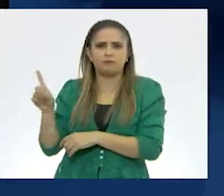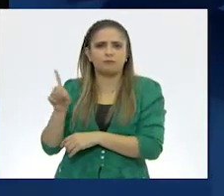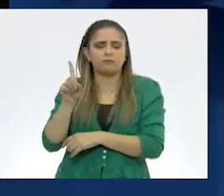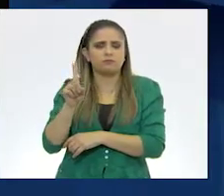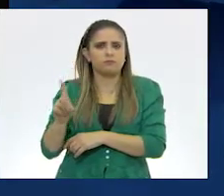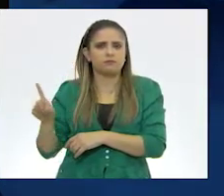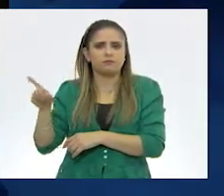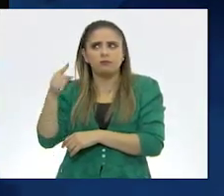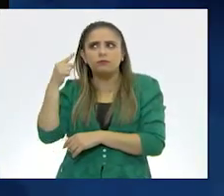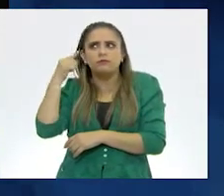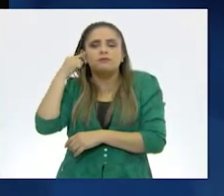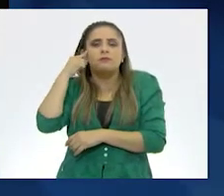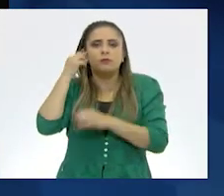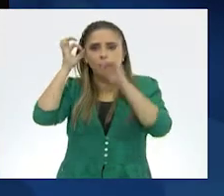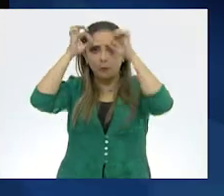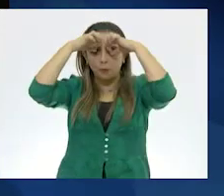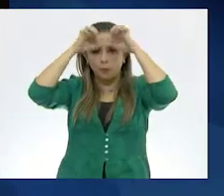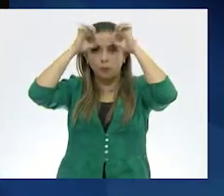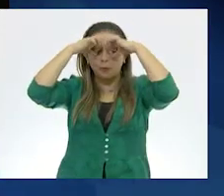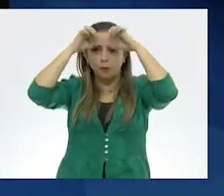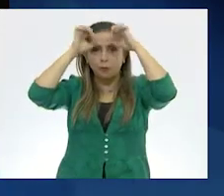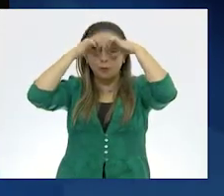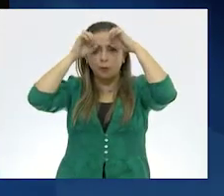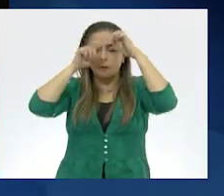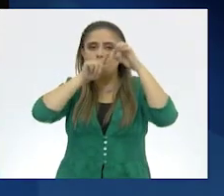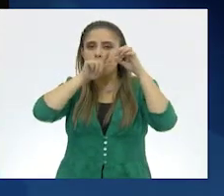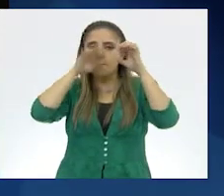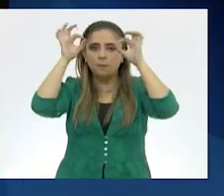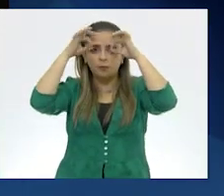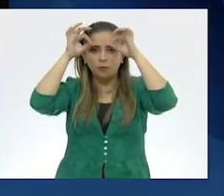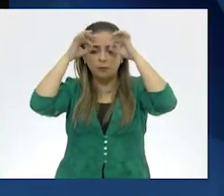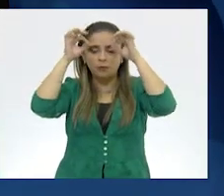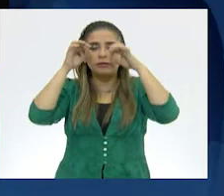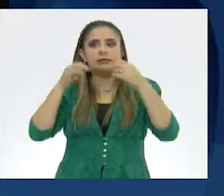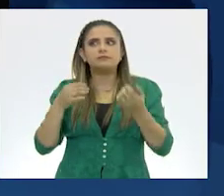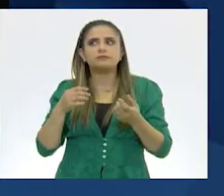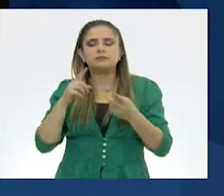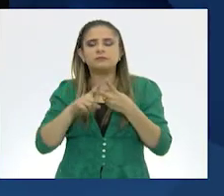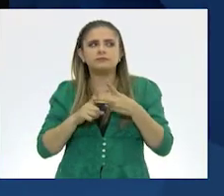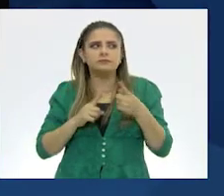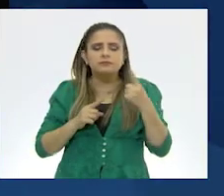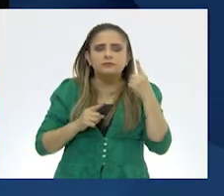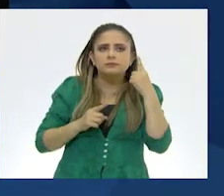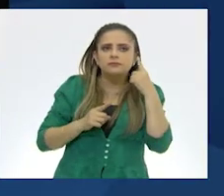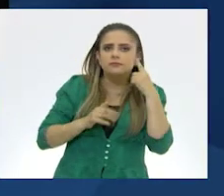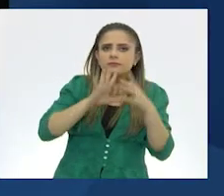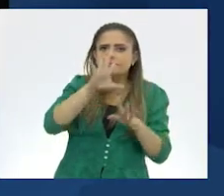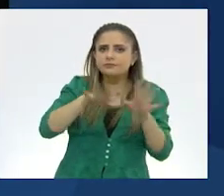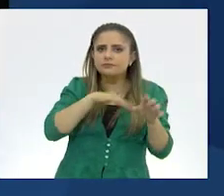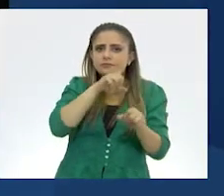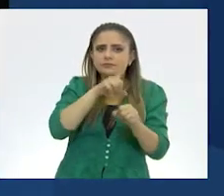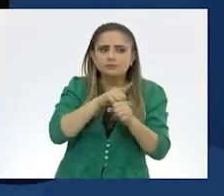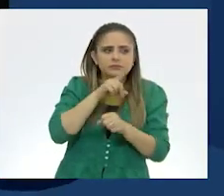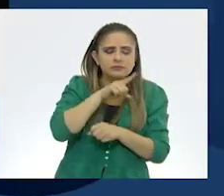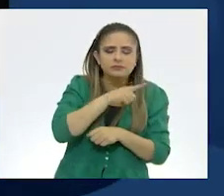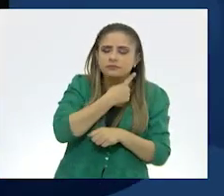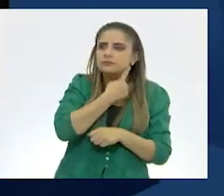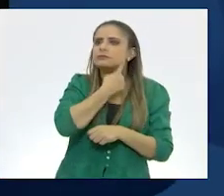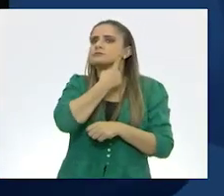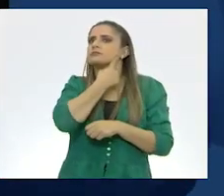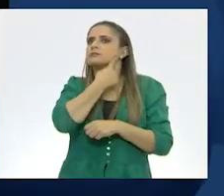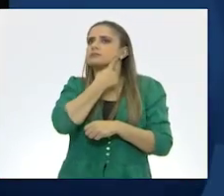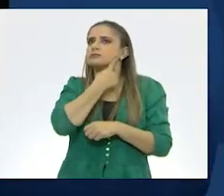lo mejor un búho o a lo mejor escuchas algún animal que anda por ahí cerca. Y lo único